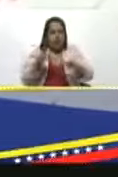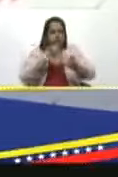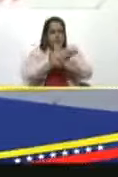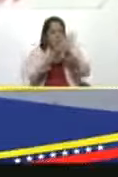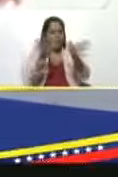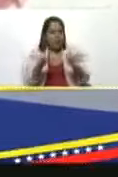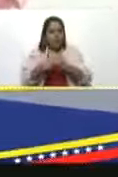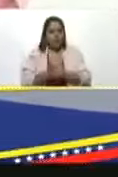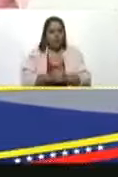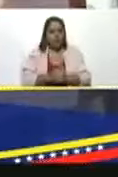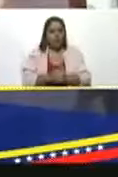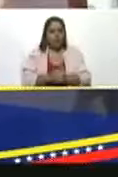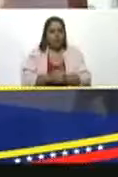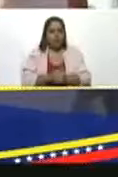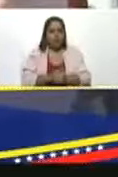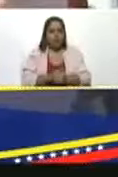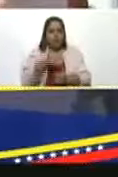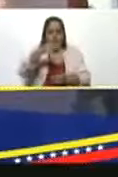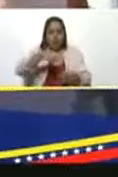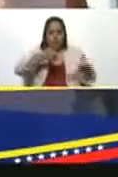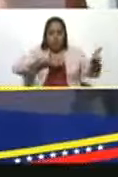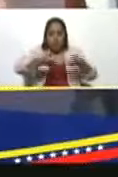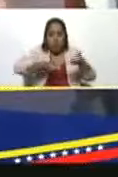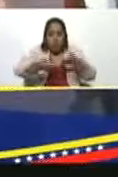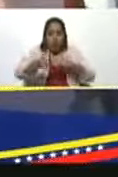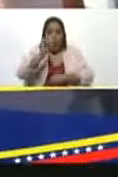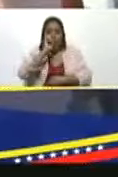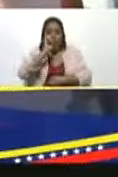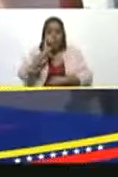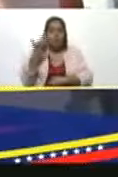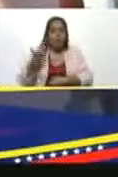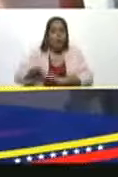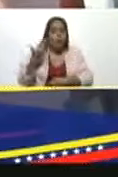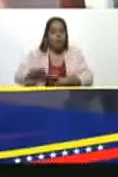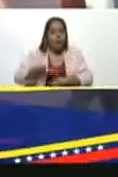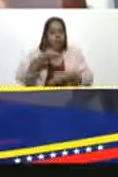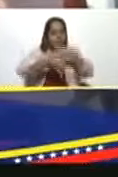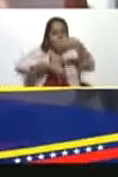alimentan este río Claro y que van a alimentar esta toma. Es importante,